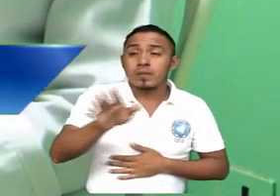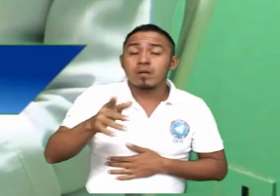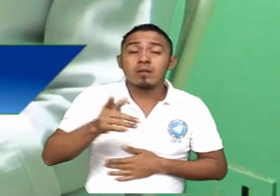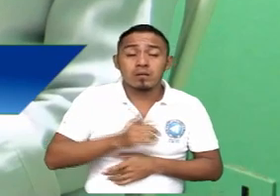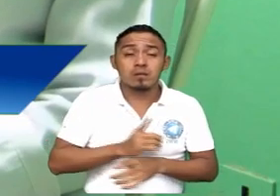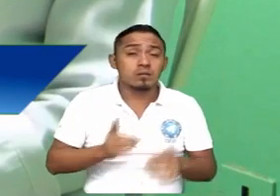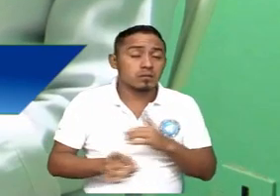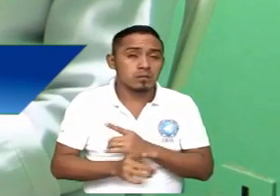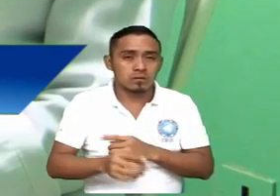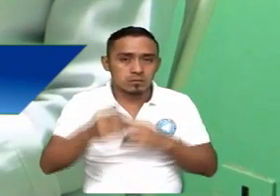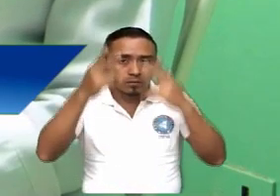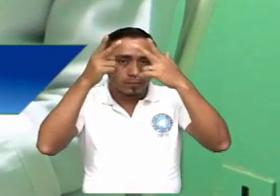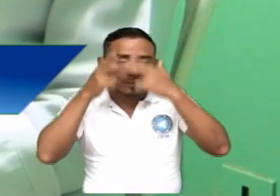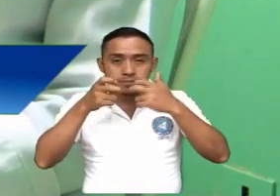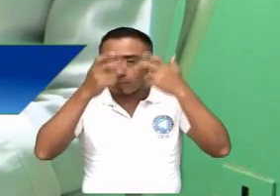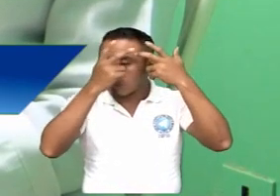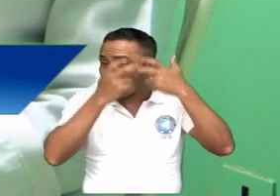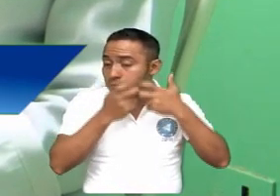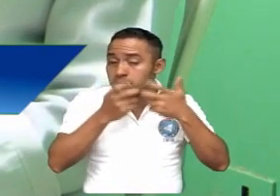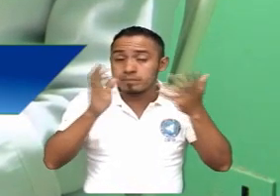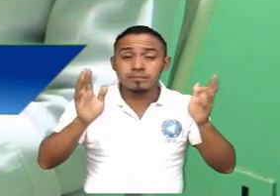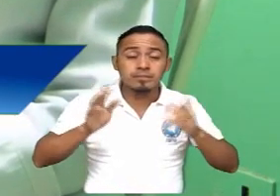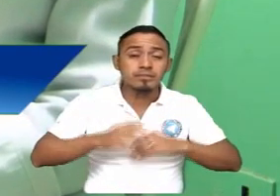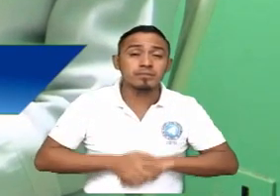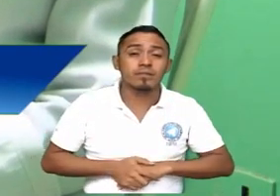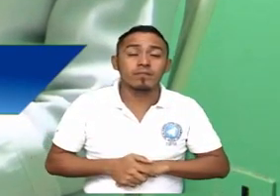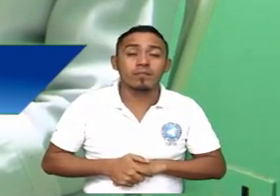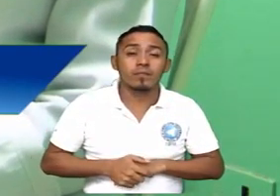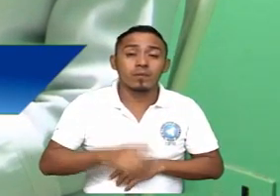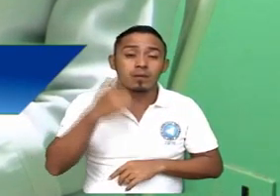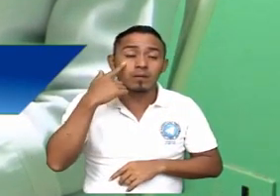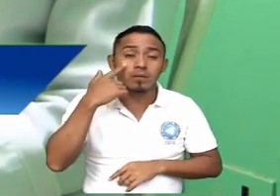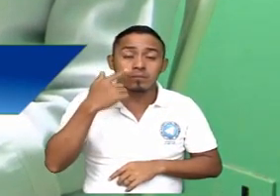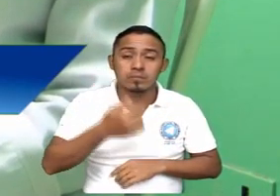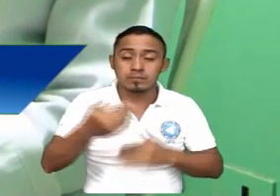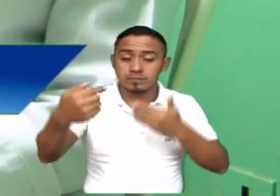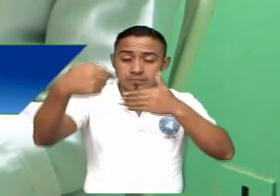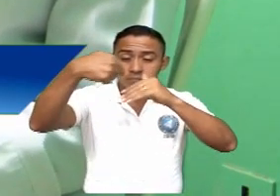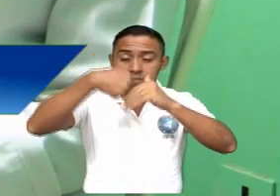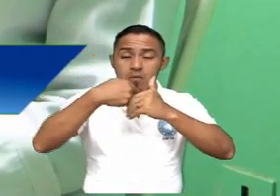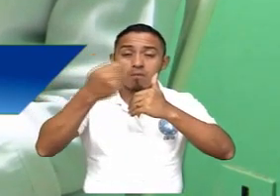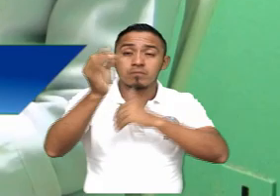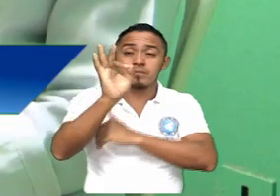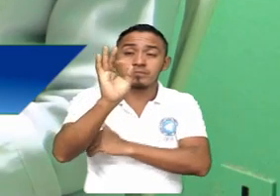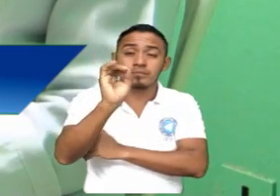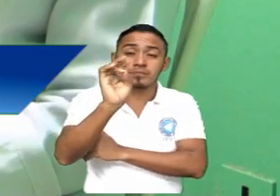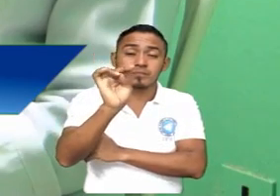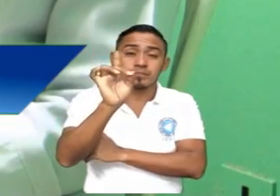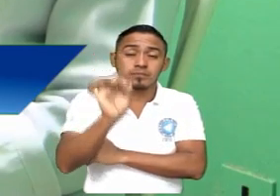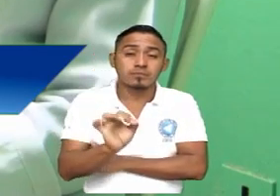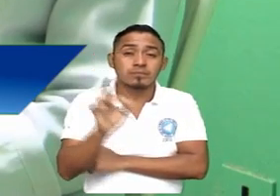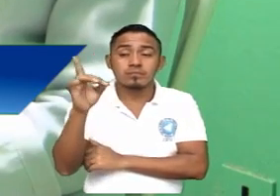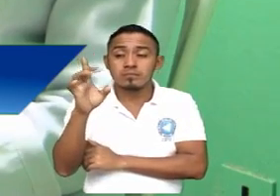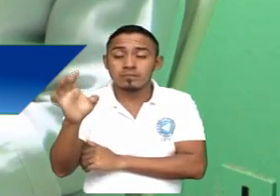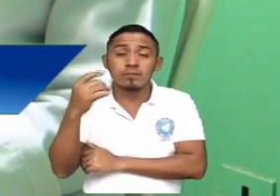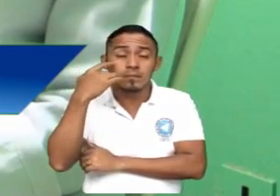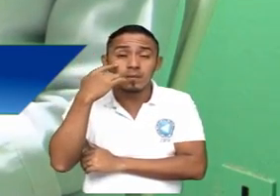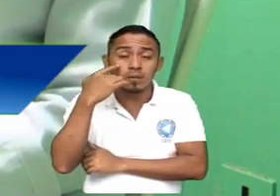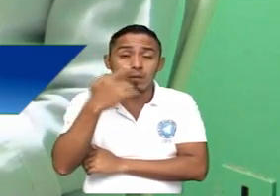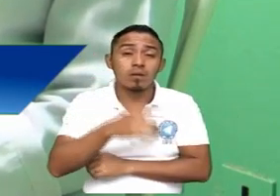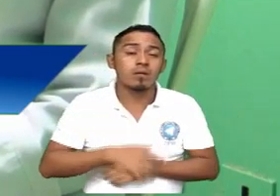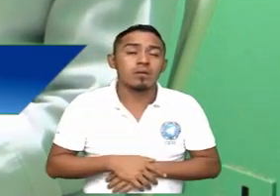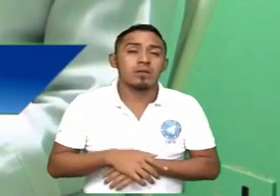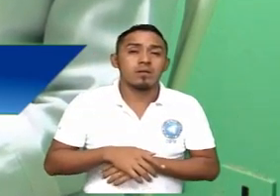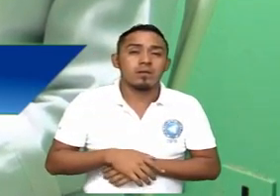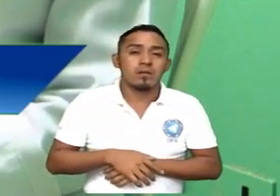visión, irnos a chequear los ojitos y que nos vean el fondo de ojo. Con solo que con un pequeño